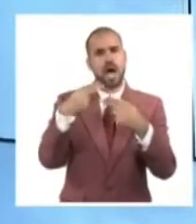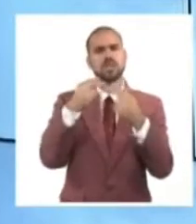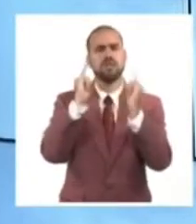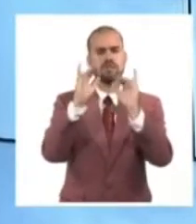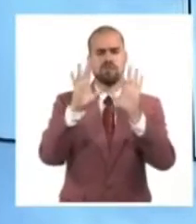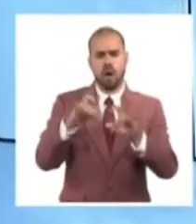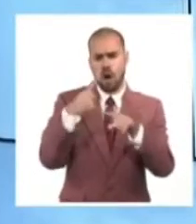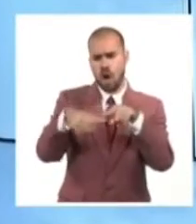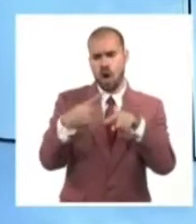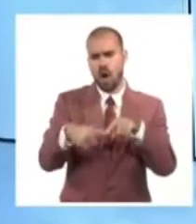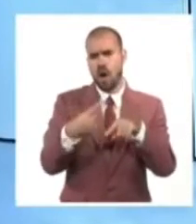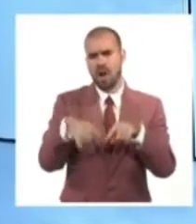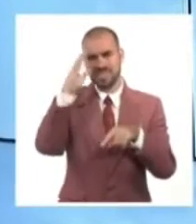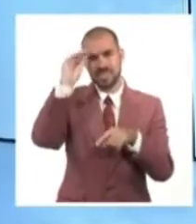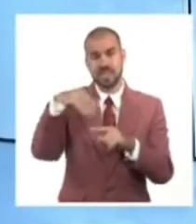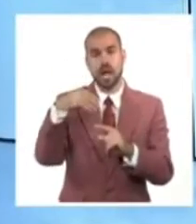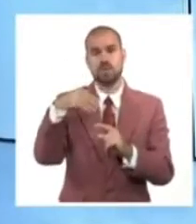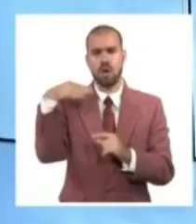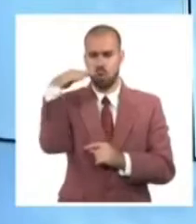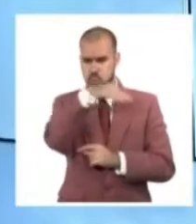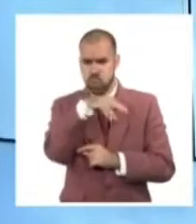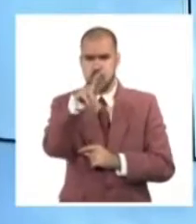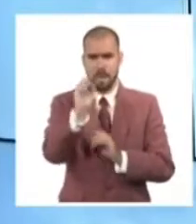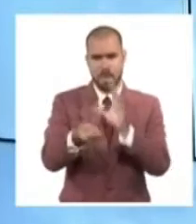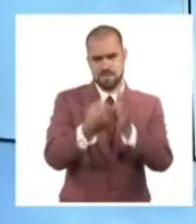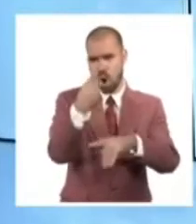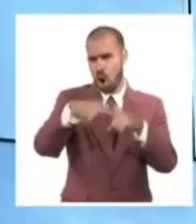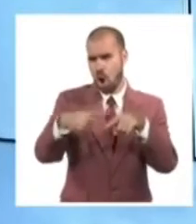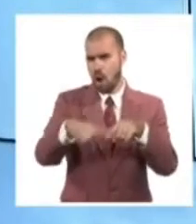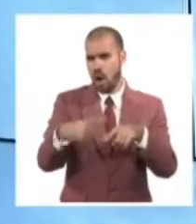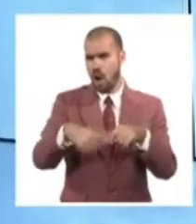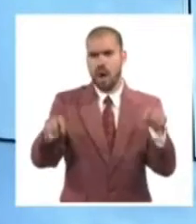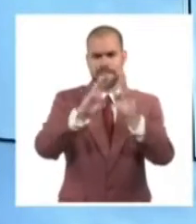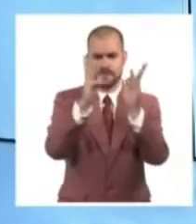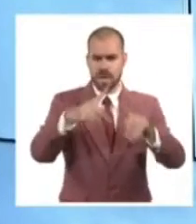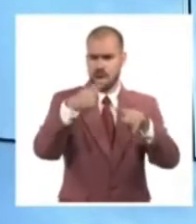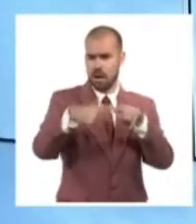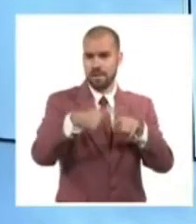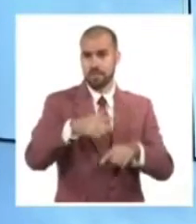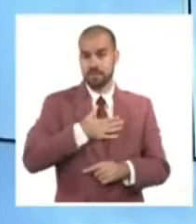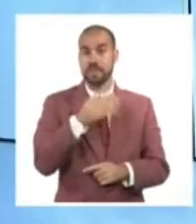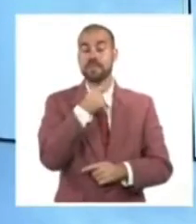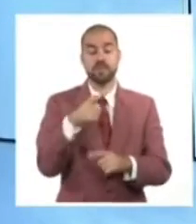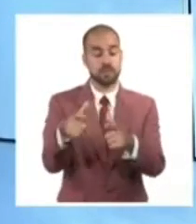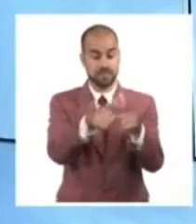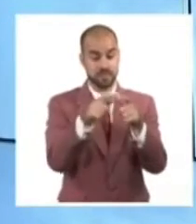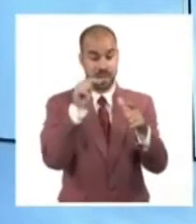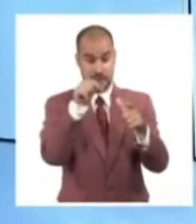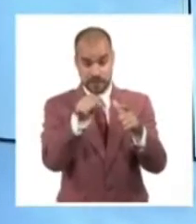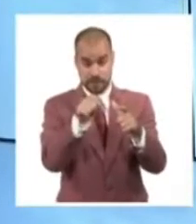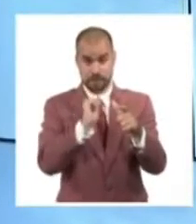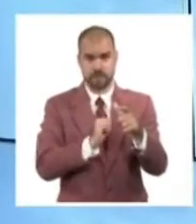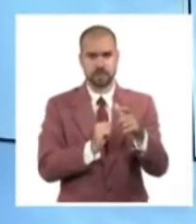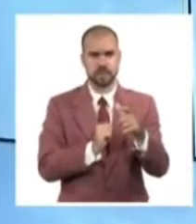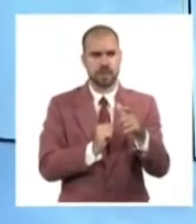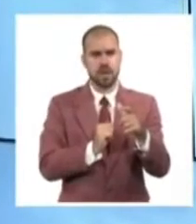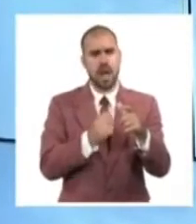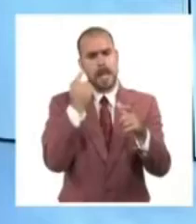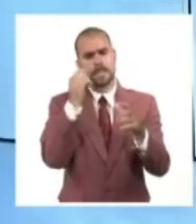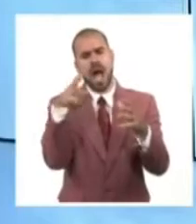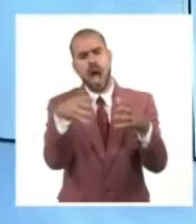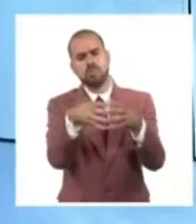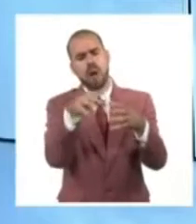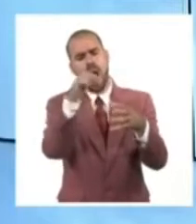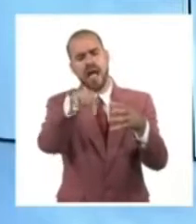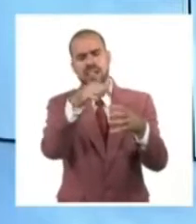la implementación de las tecnologías de información que el país desarrolla. Si nosotros en la Sociedad de Derecho de Informática hemos visualizado cuánto más podemos